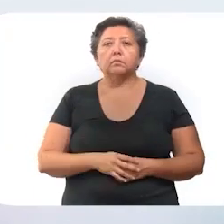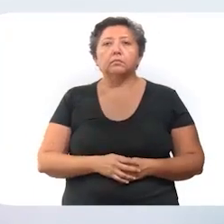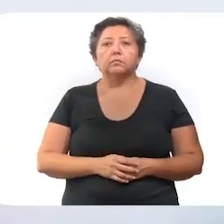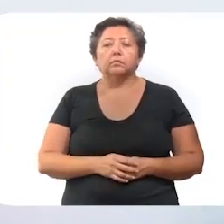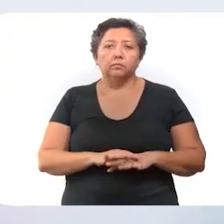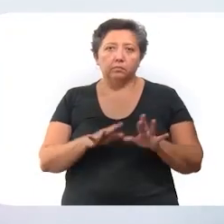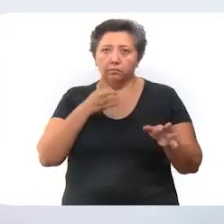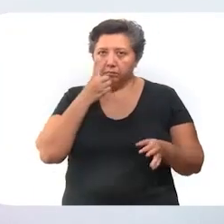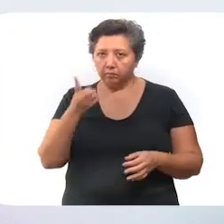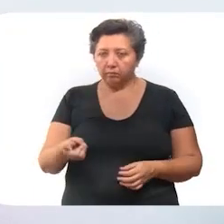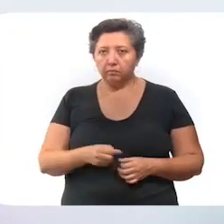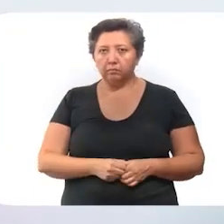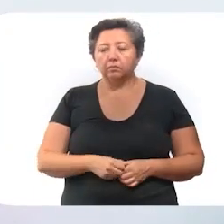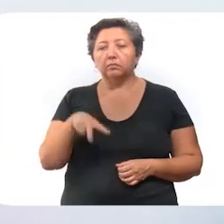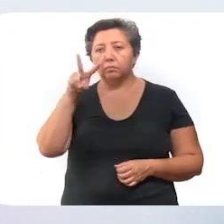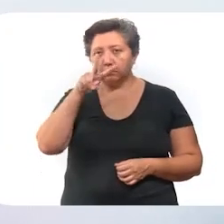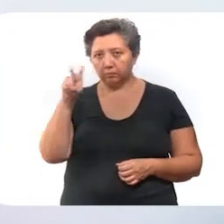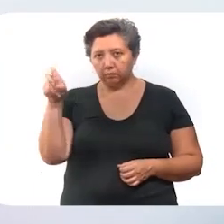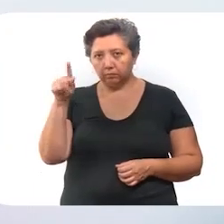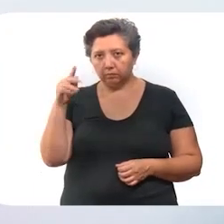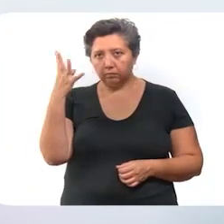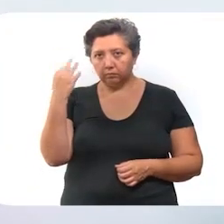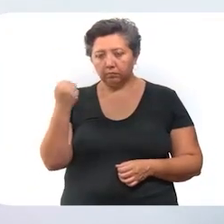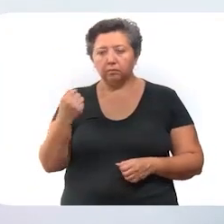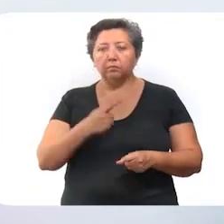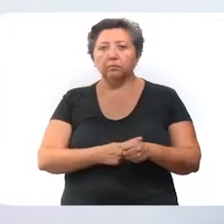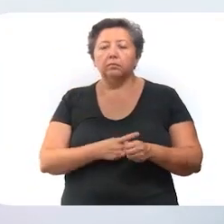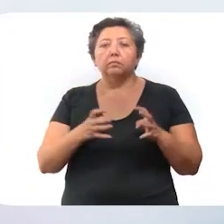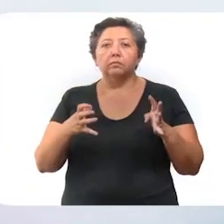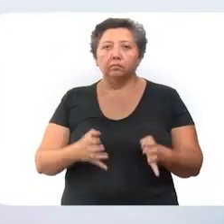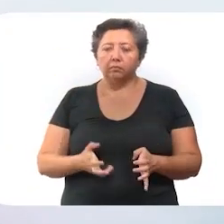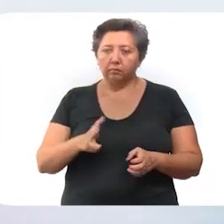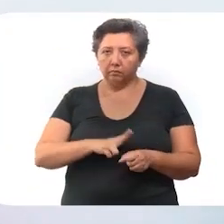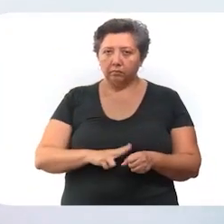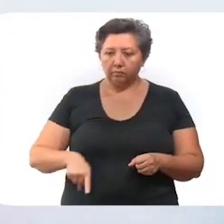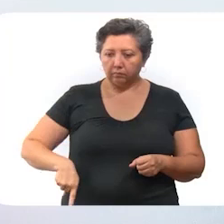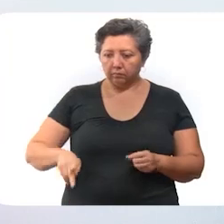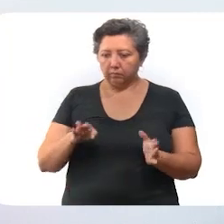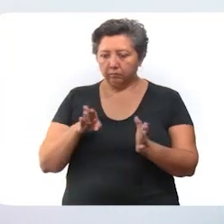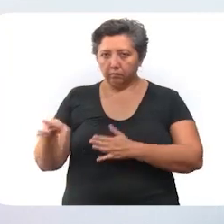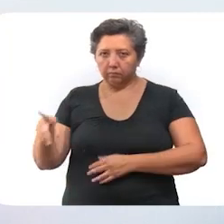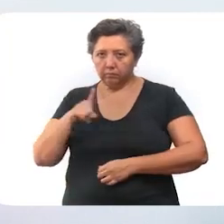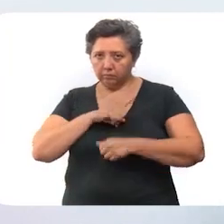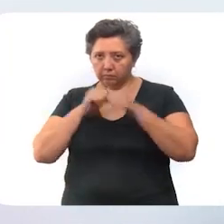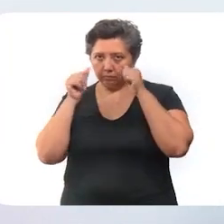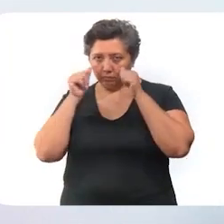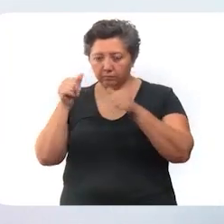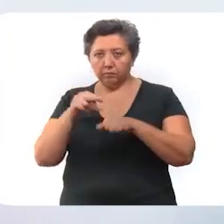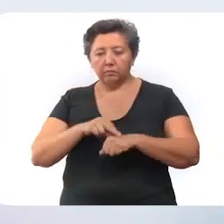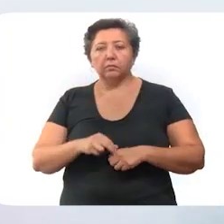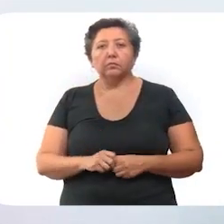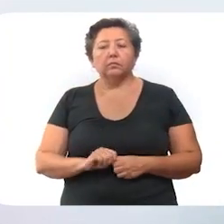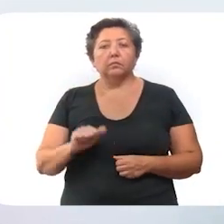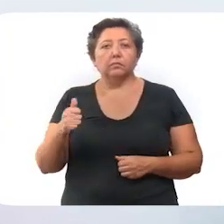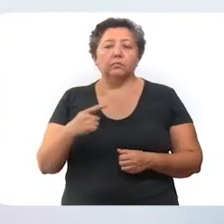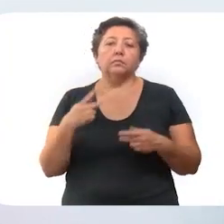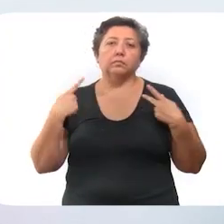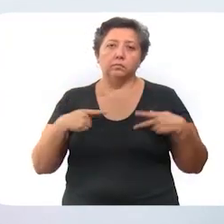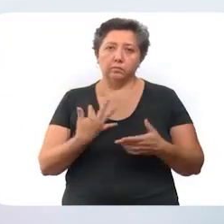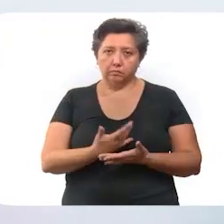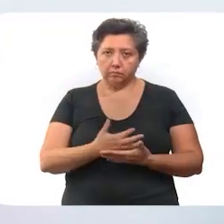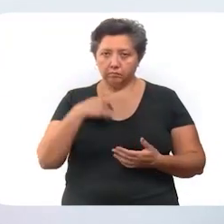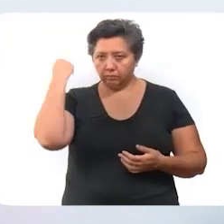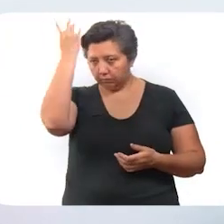síntomas leves. Como ya se mencionó, 279 de los casos positivos están en hospitales públicos y en aislamiento total. Hay